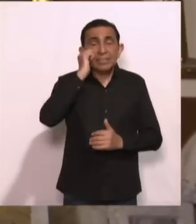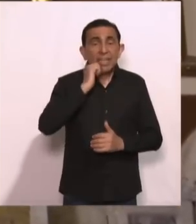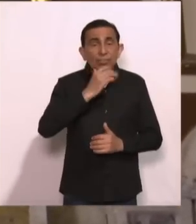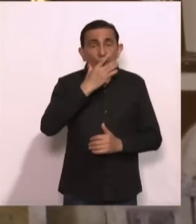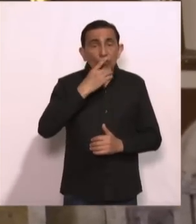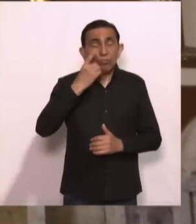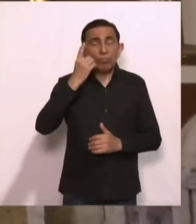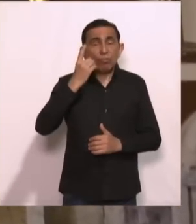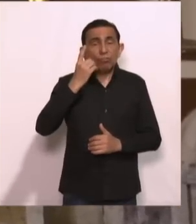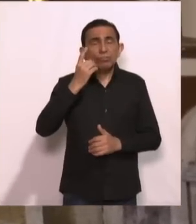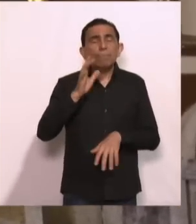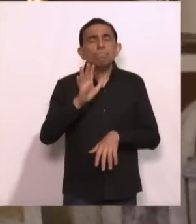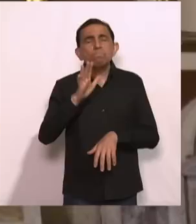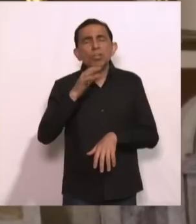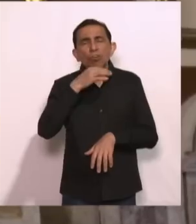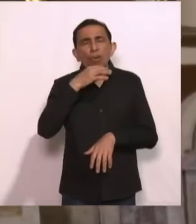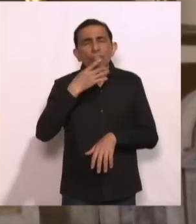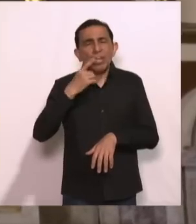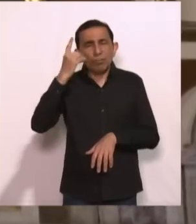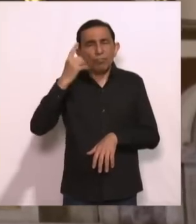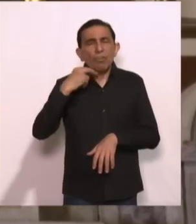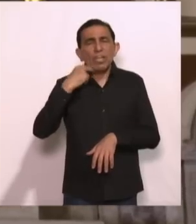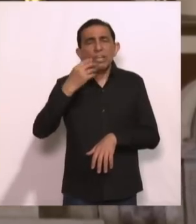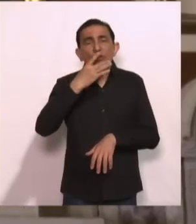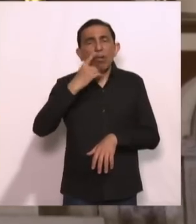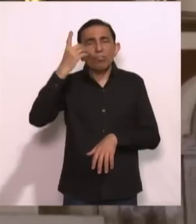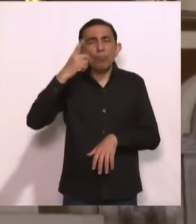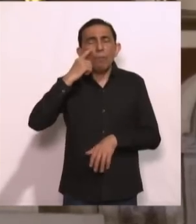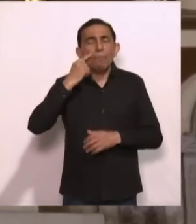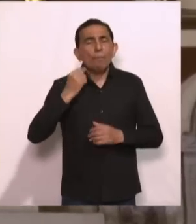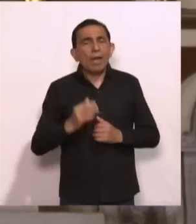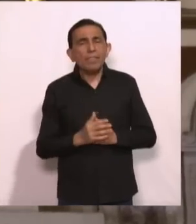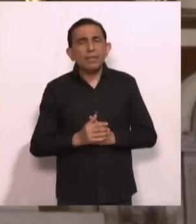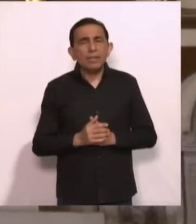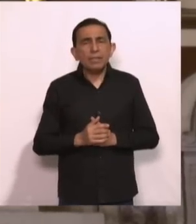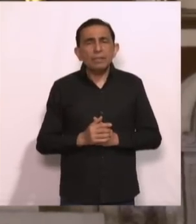Señor Dios, Cordero de Dios, Hijo del Padre,